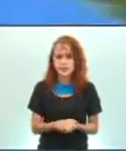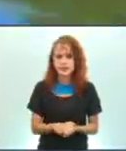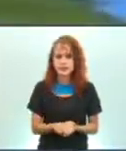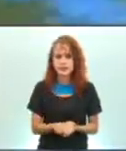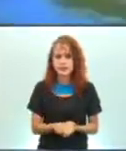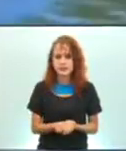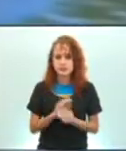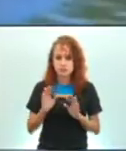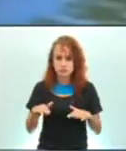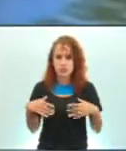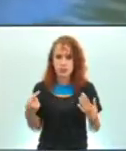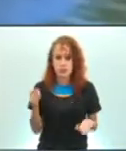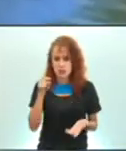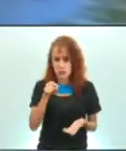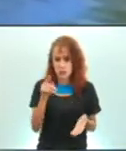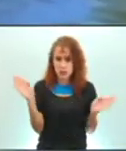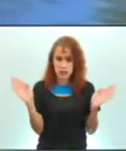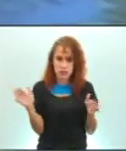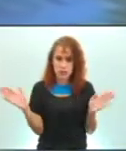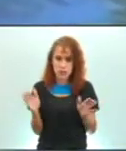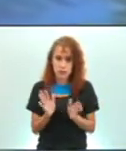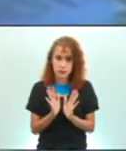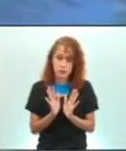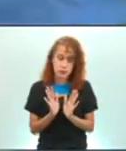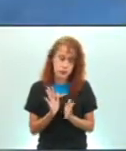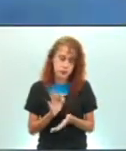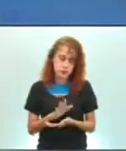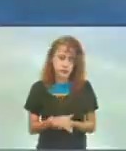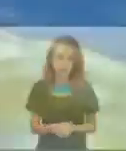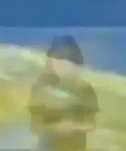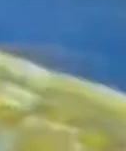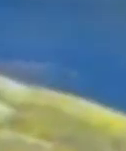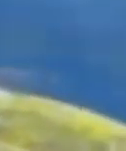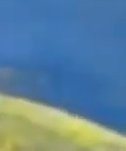aves. ¿Qué ocurrirá con ellas?